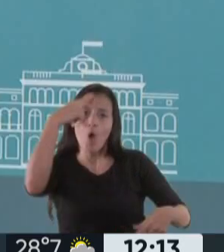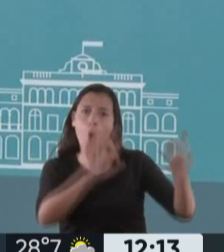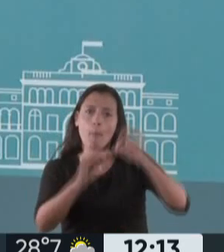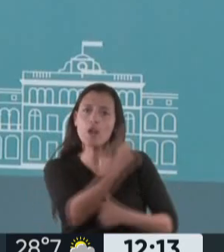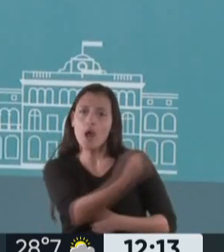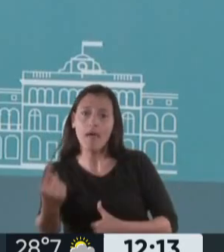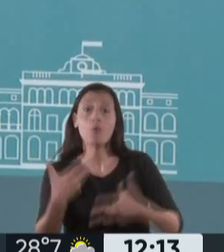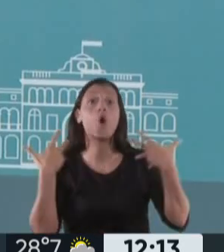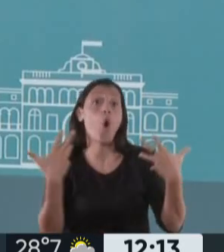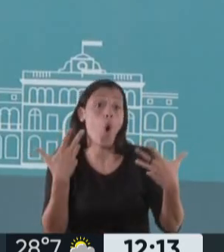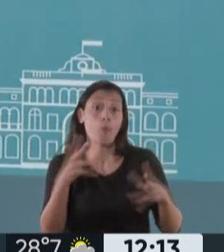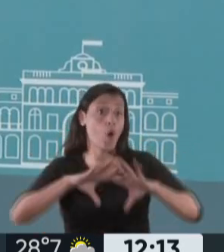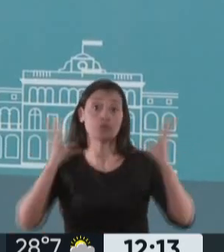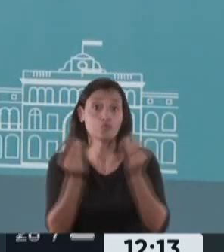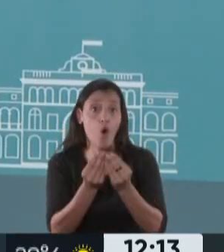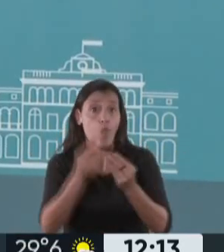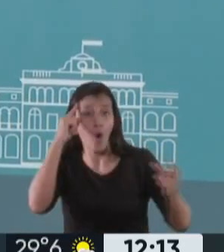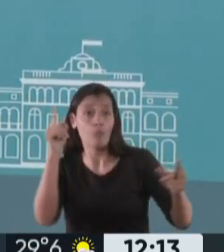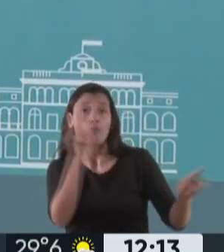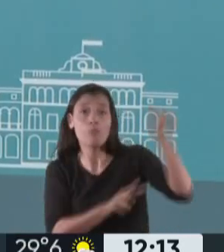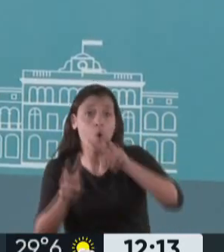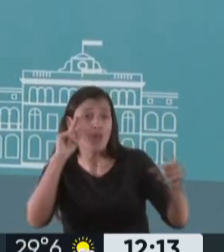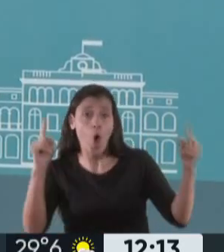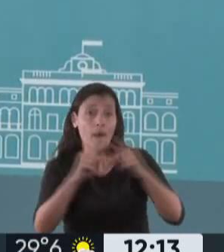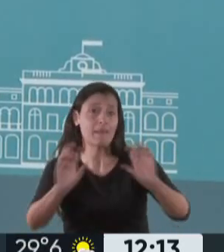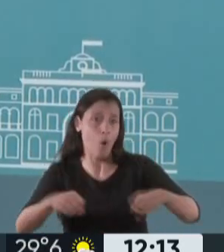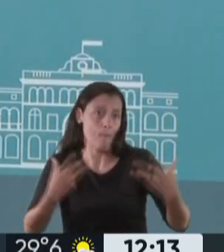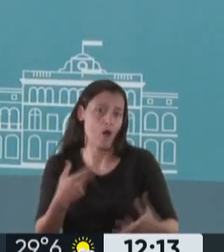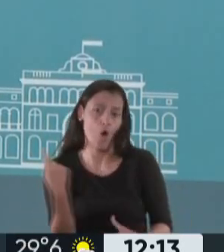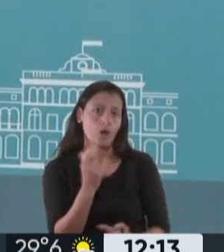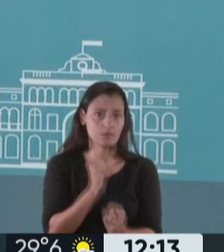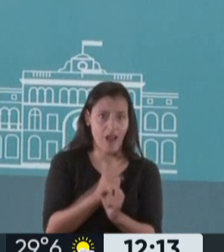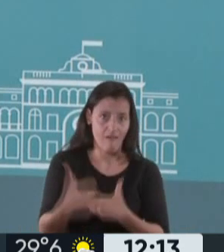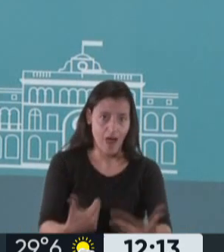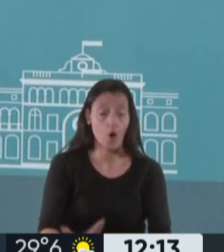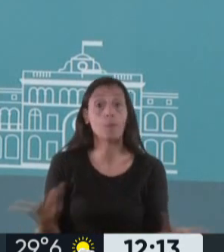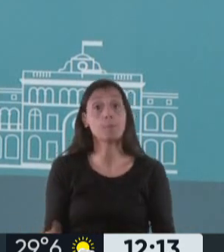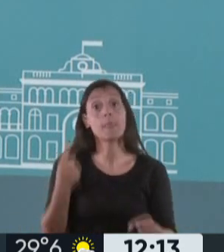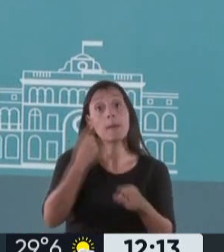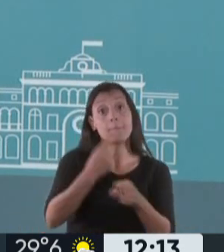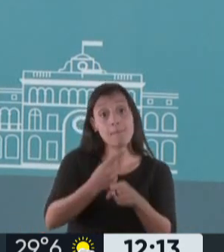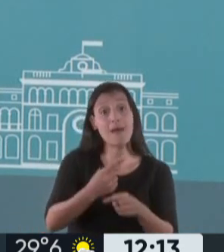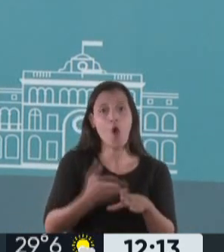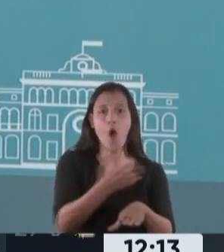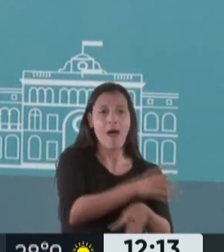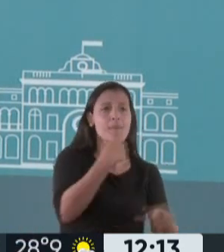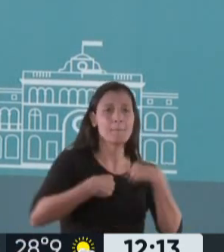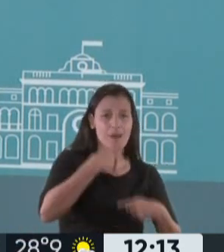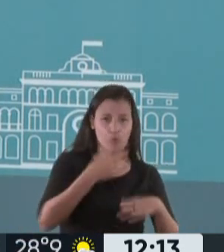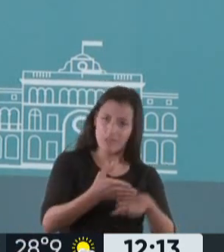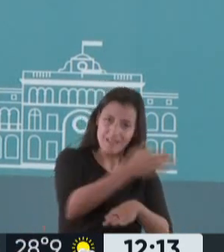para mejorar la gestión. Y yo, antes de pasar a las preguntas, hacer